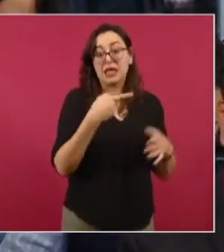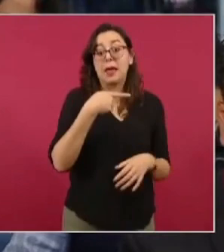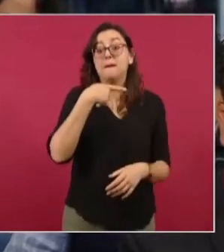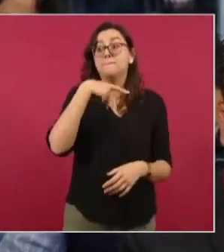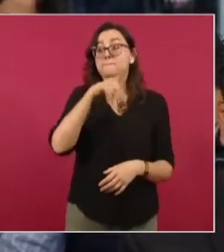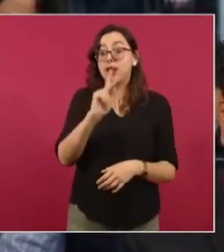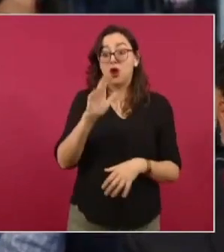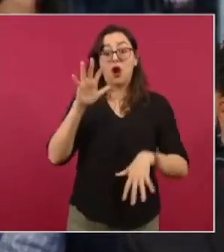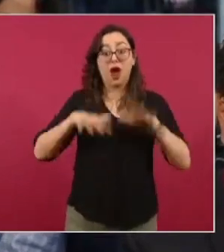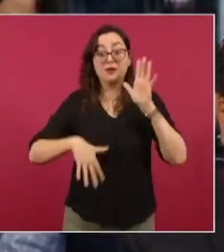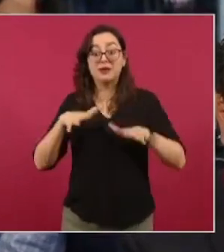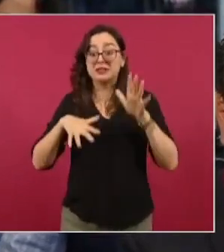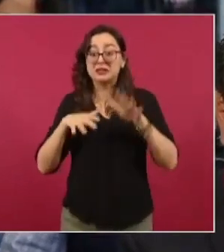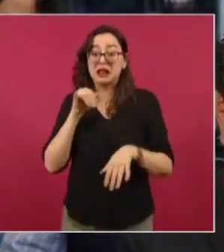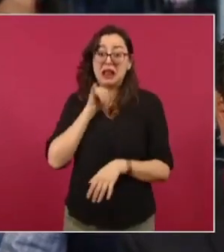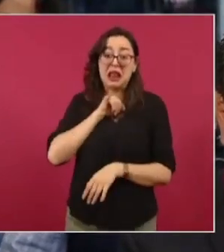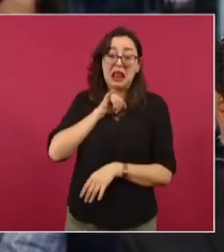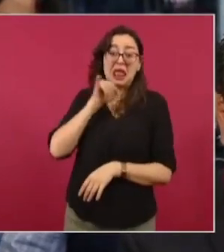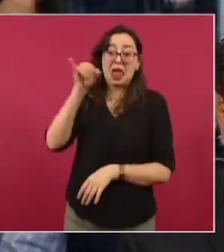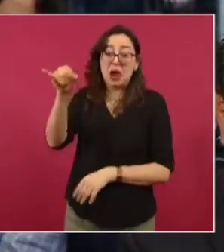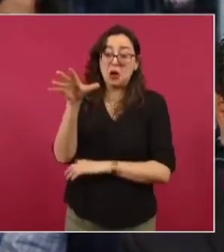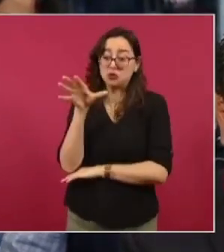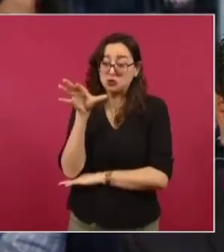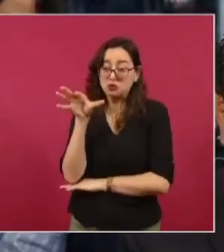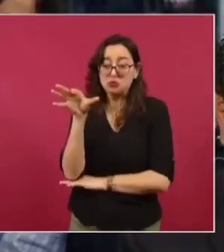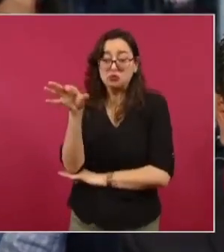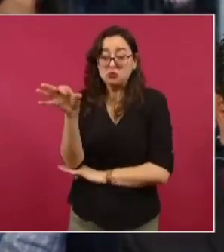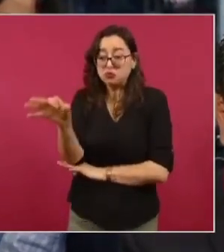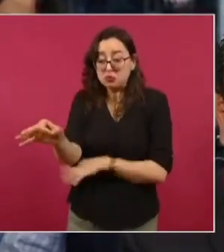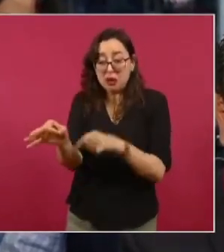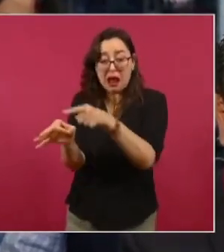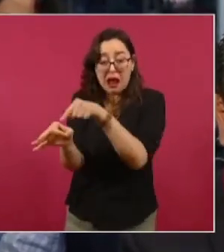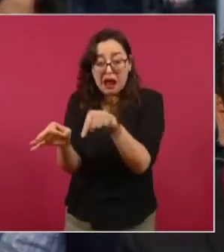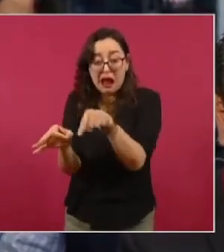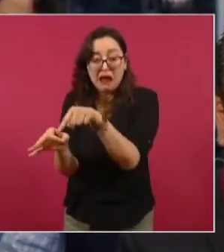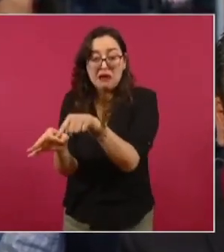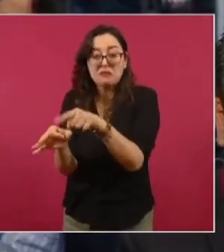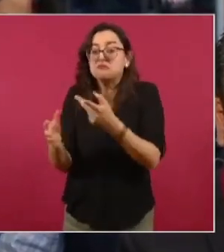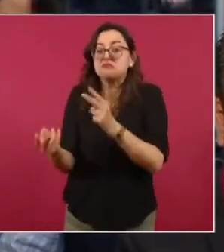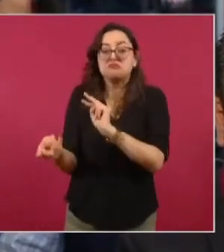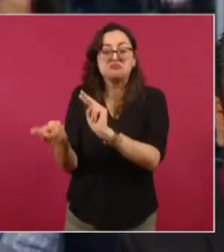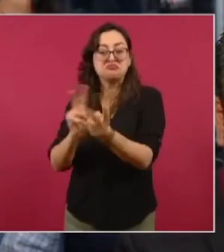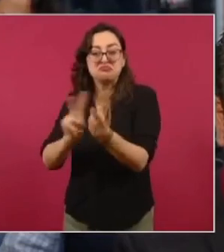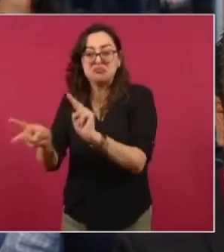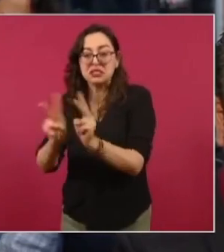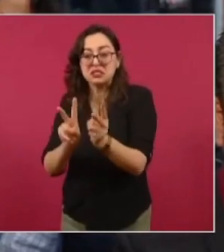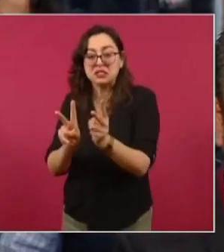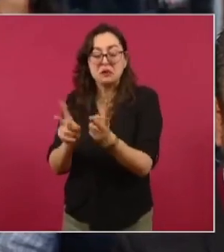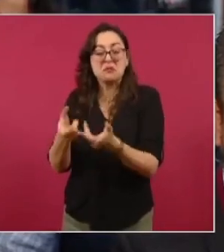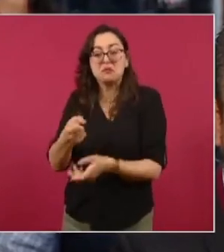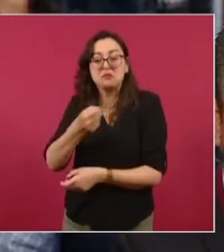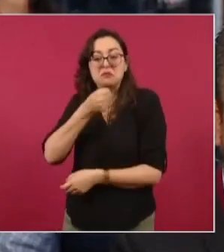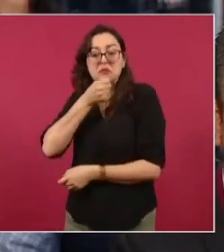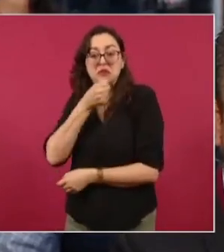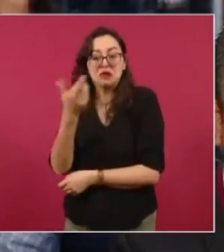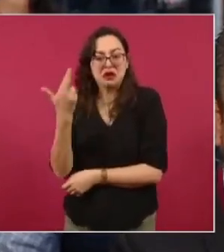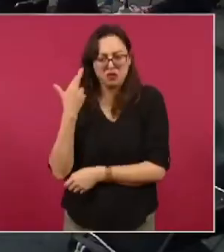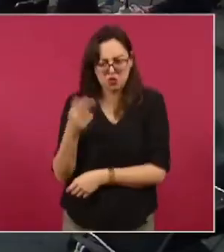transmisor de 20 watts usted lo sabe usted participó en una radio indigenista hace muchos años sabe cómo funciona todo esto